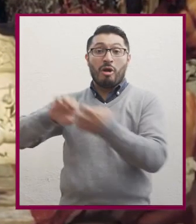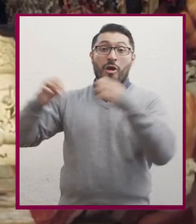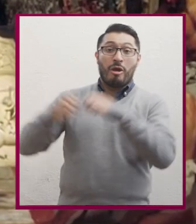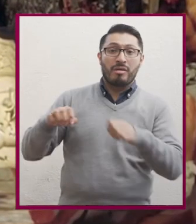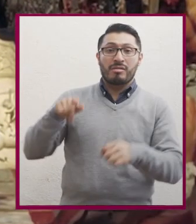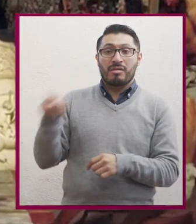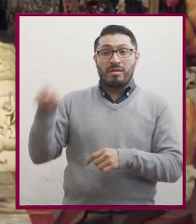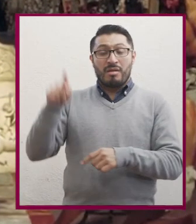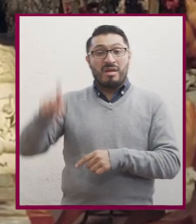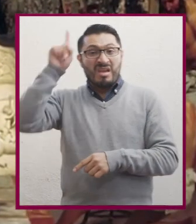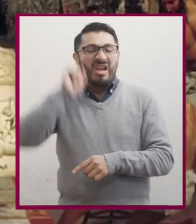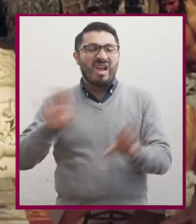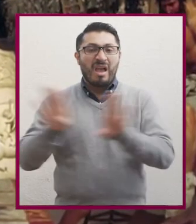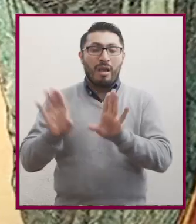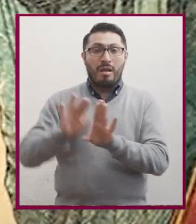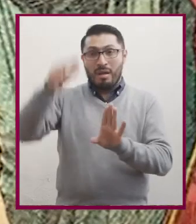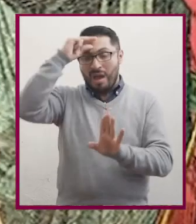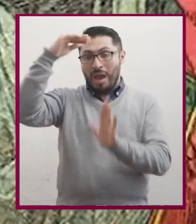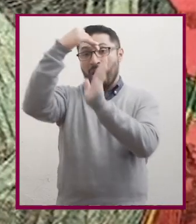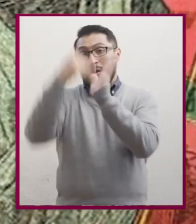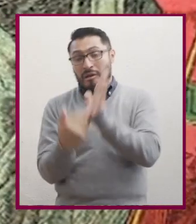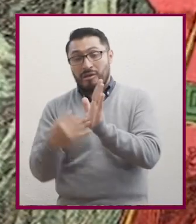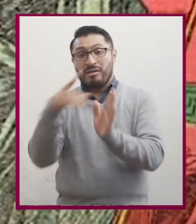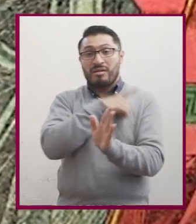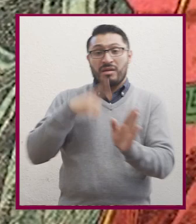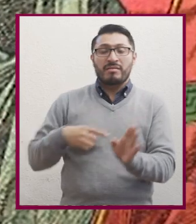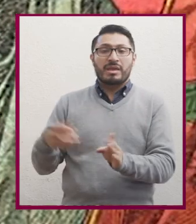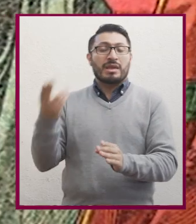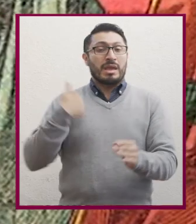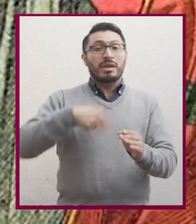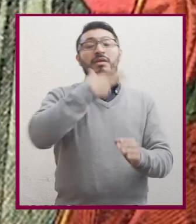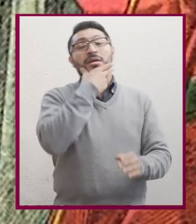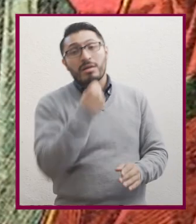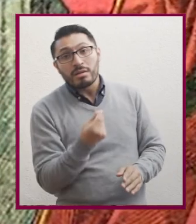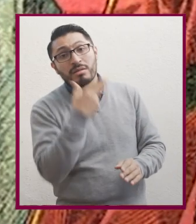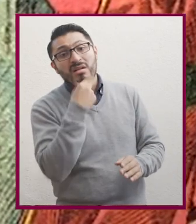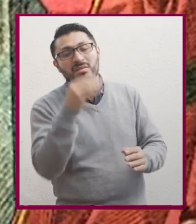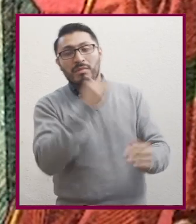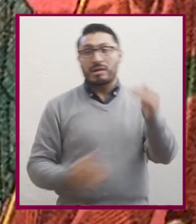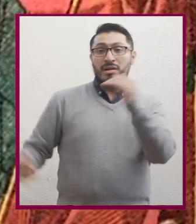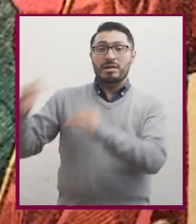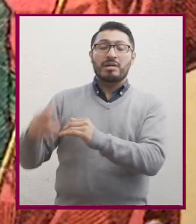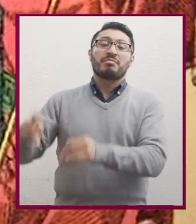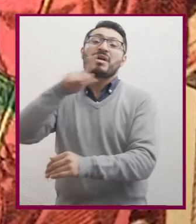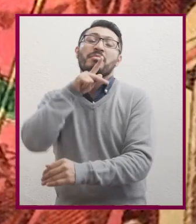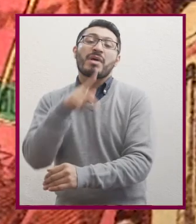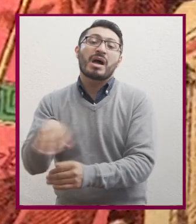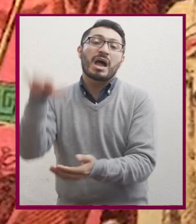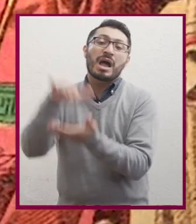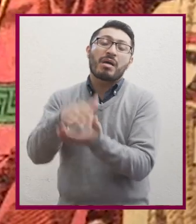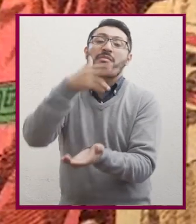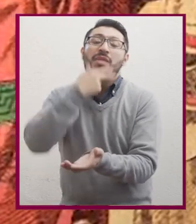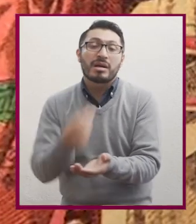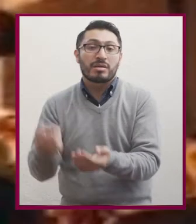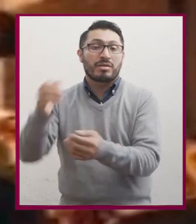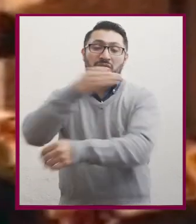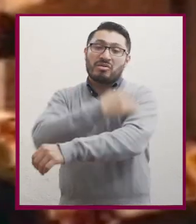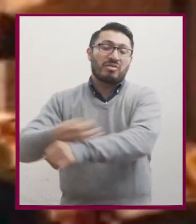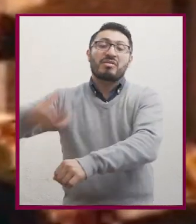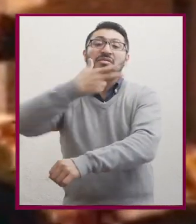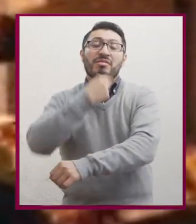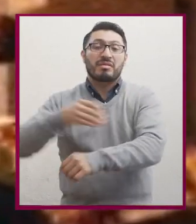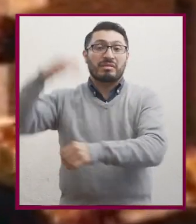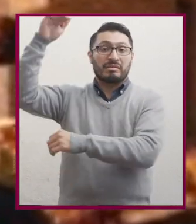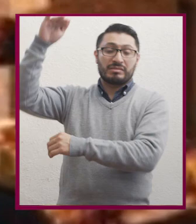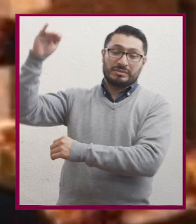eran intelectualmente inferiores, tenían que ser dominadas por los hombres, su padre, sus maridos u otros parientes varones. En